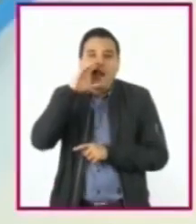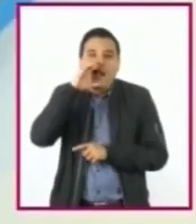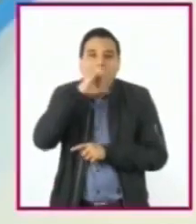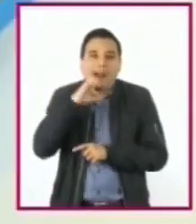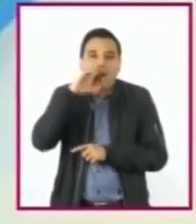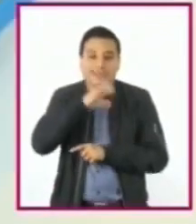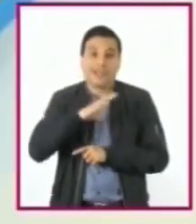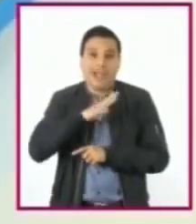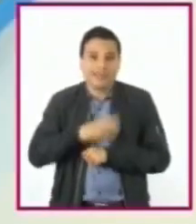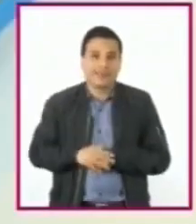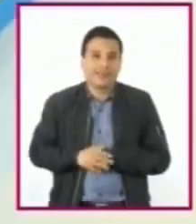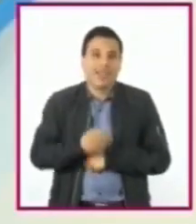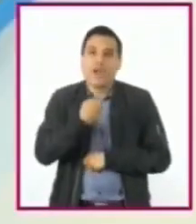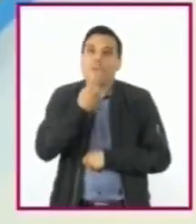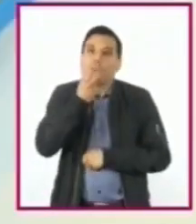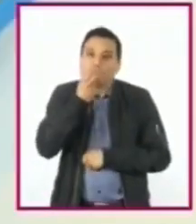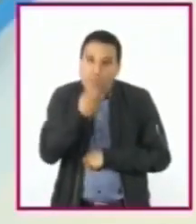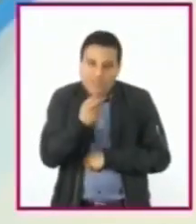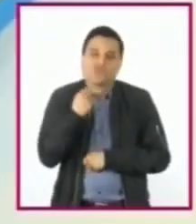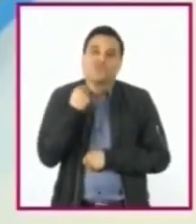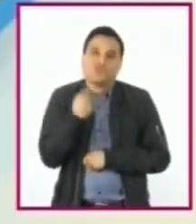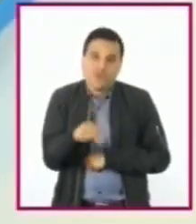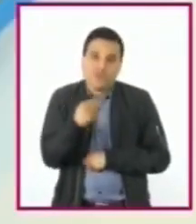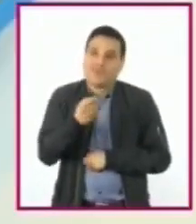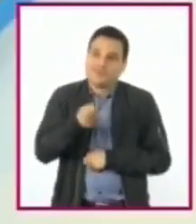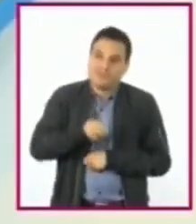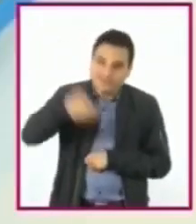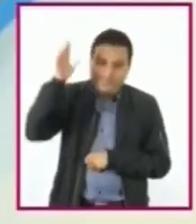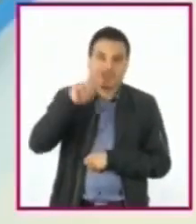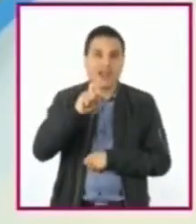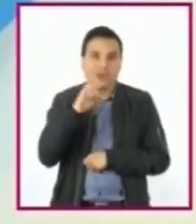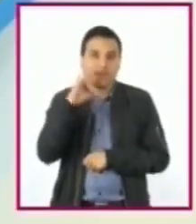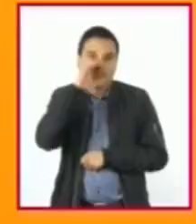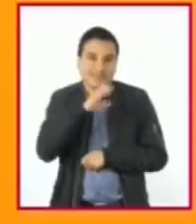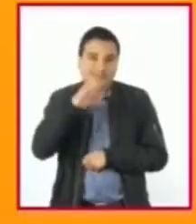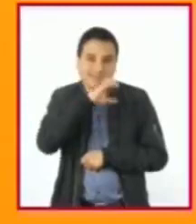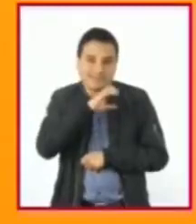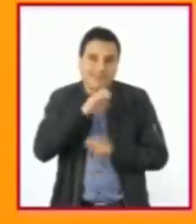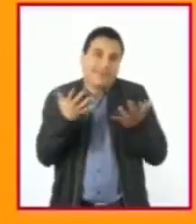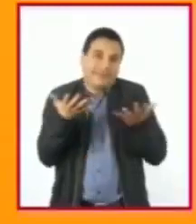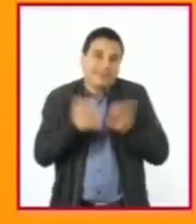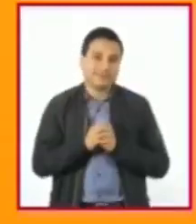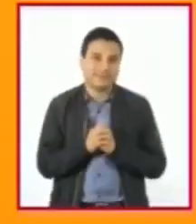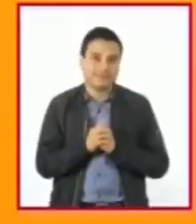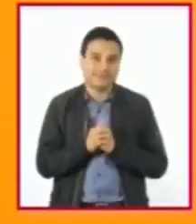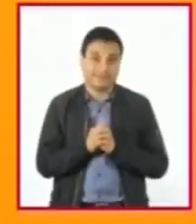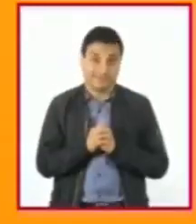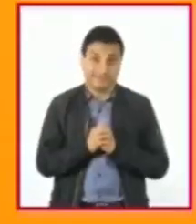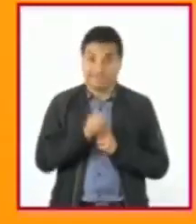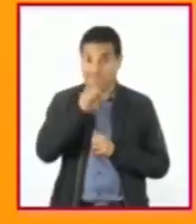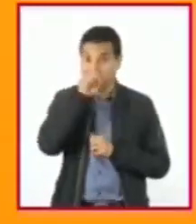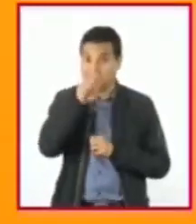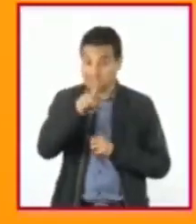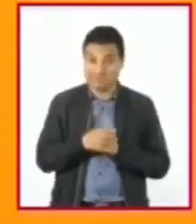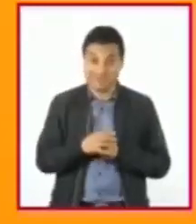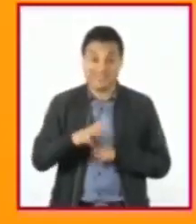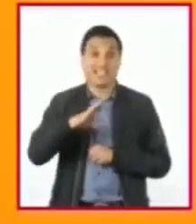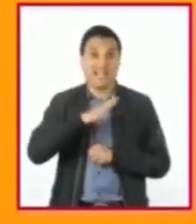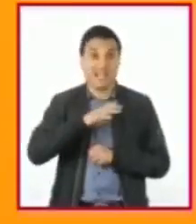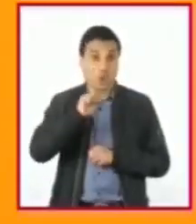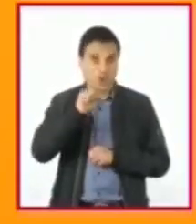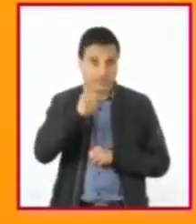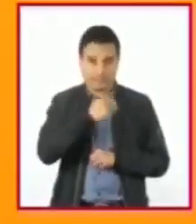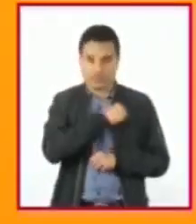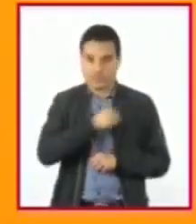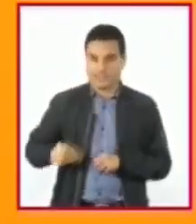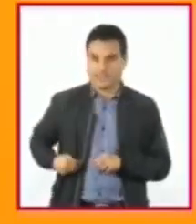eso, literalmente, se le llamó Aguascalientes. Además de esto, cuenta con 11